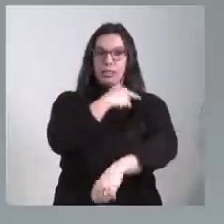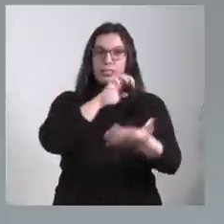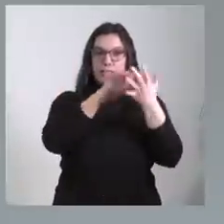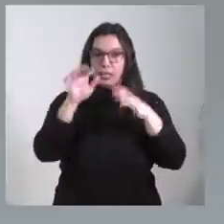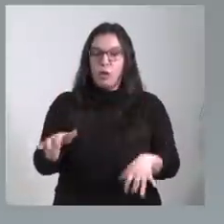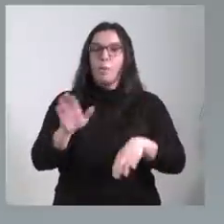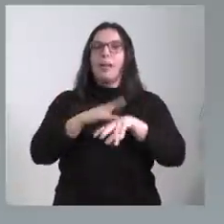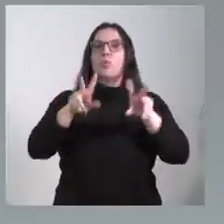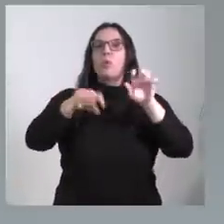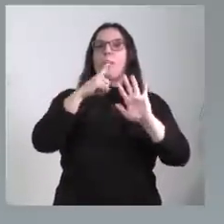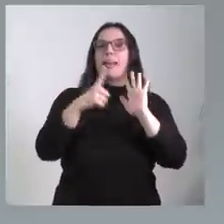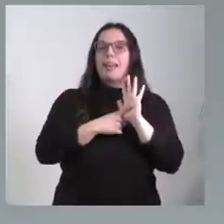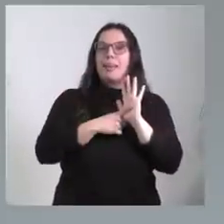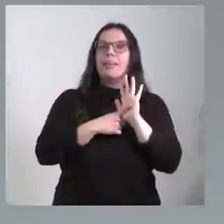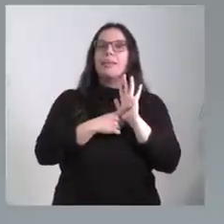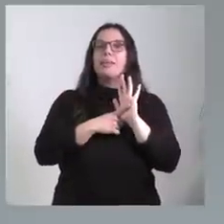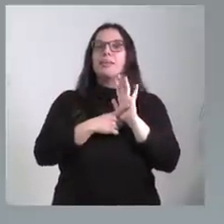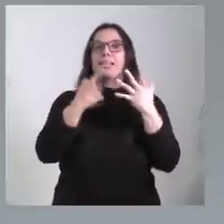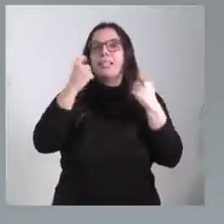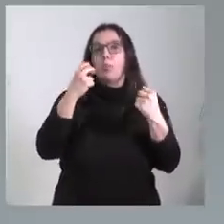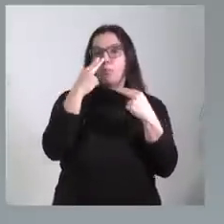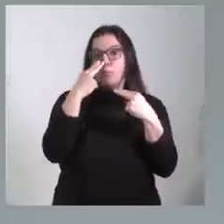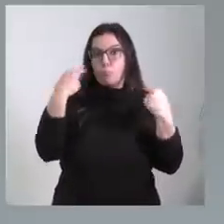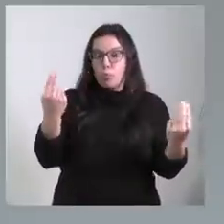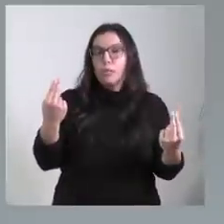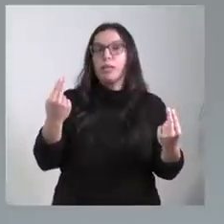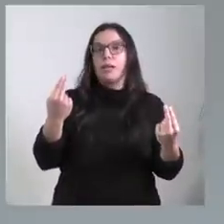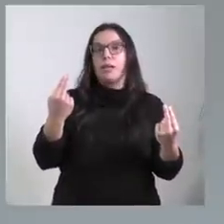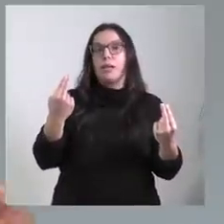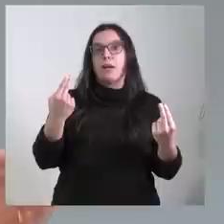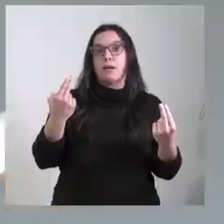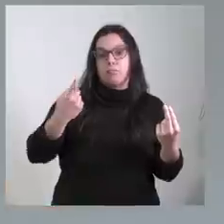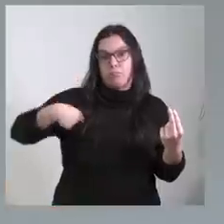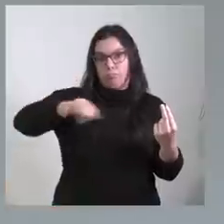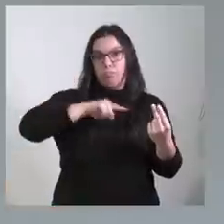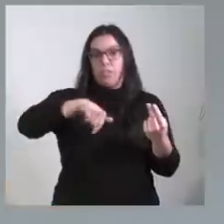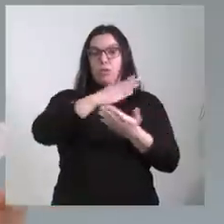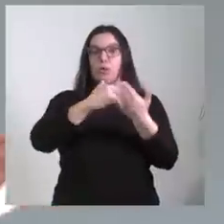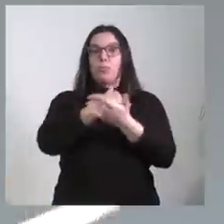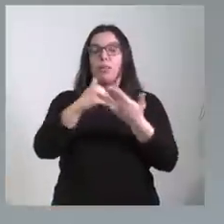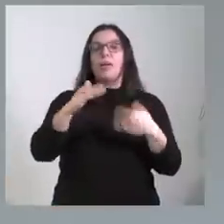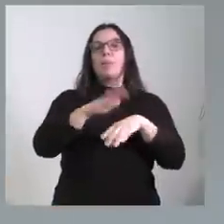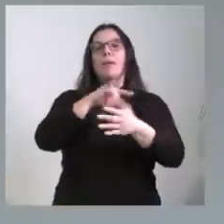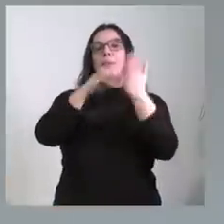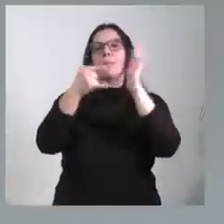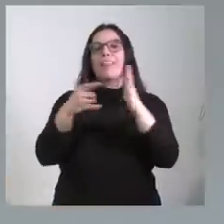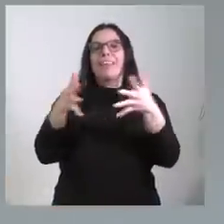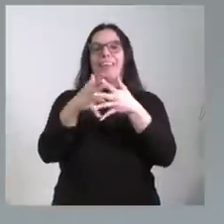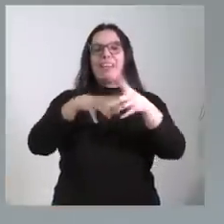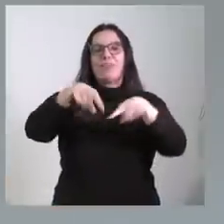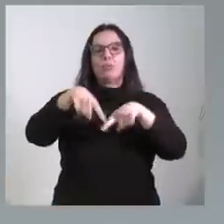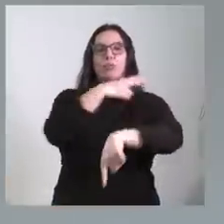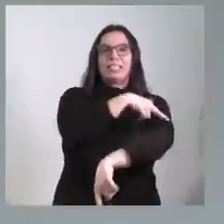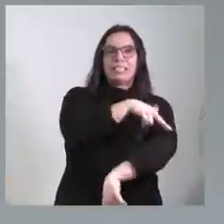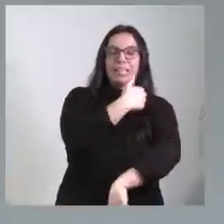para la nueva ley de salud pública en nuestra comunidad Autónoma y para el plan de infraestructura sanitarias